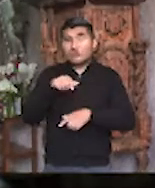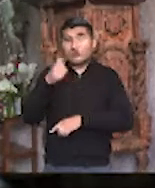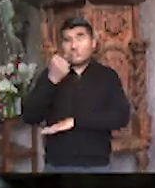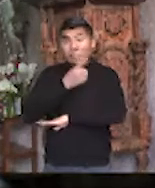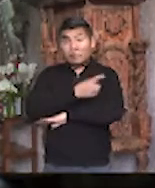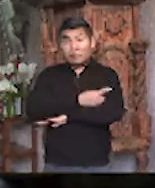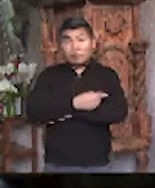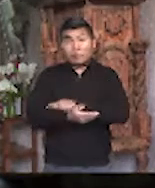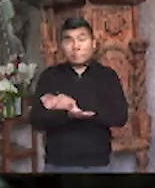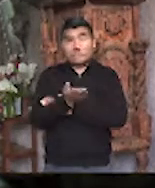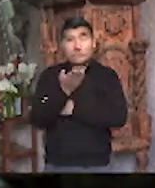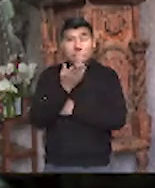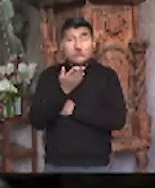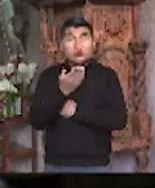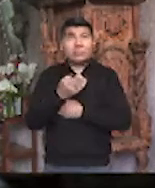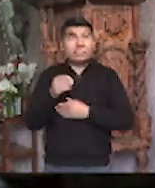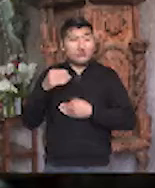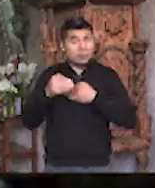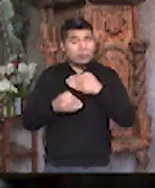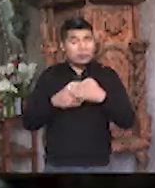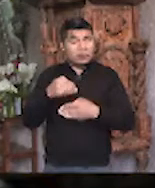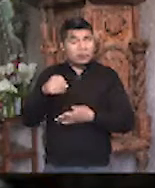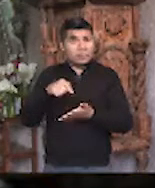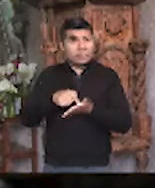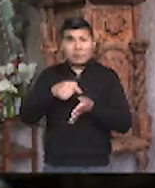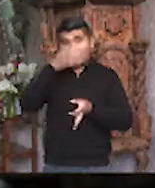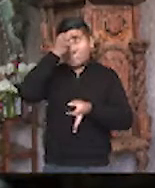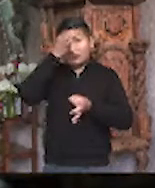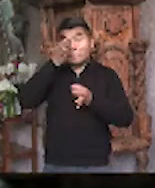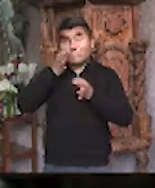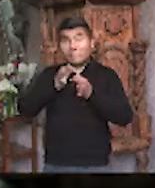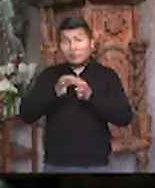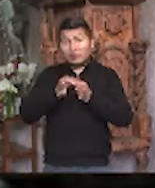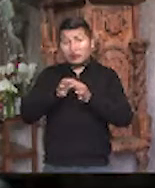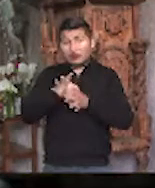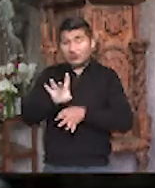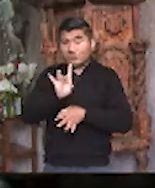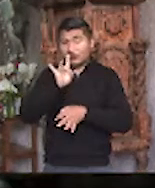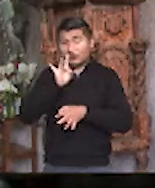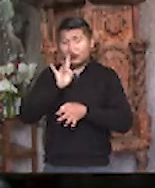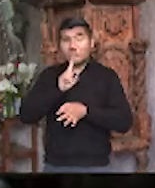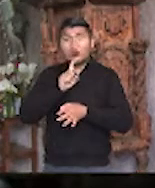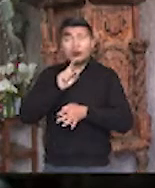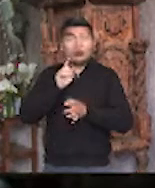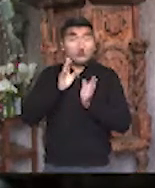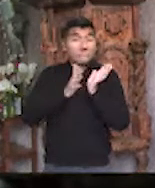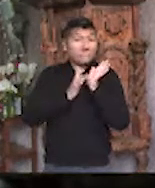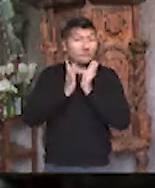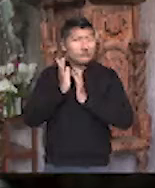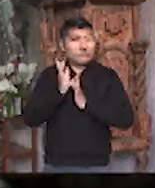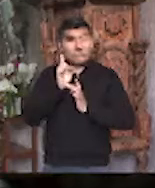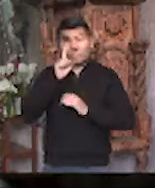a progresar en ese itinerario de fe de descubrir que jesús es un